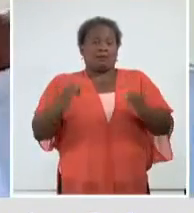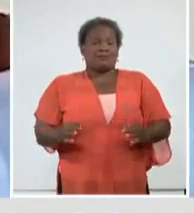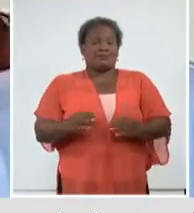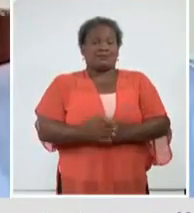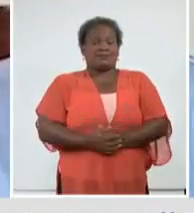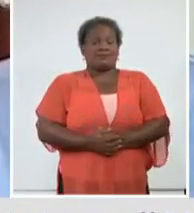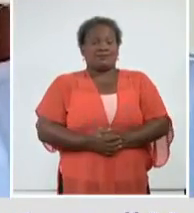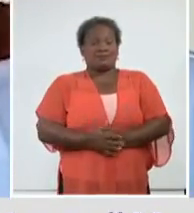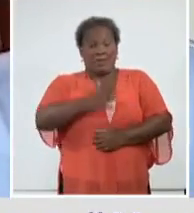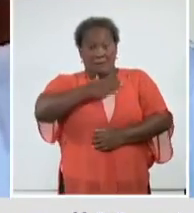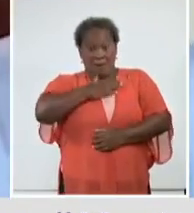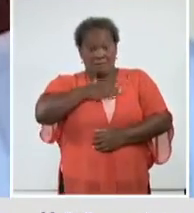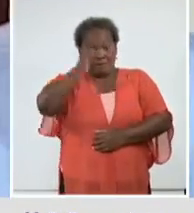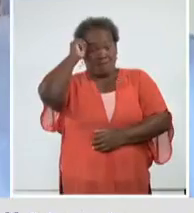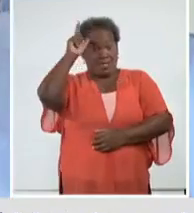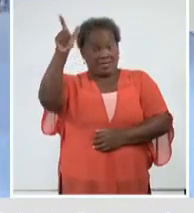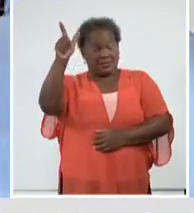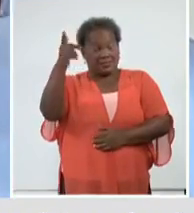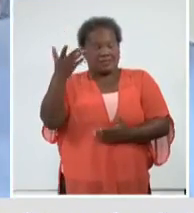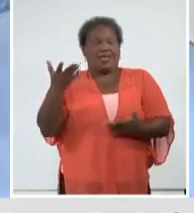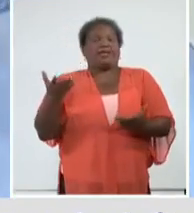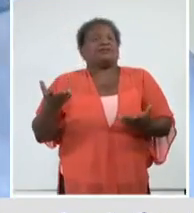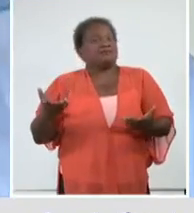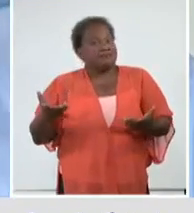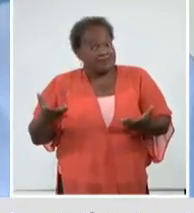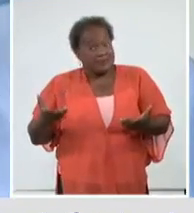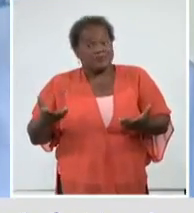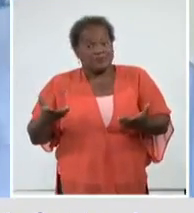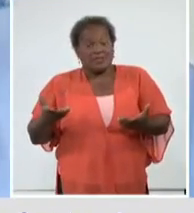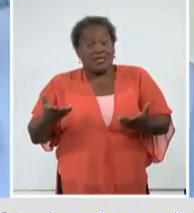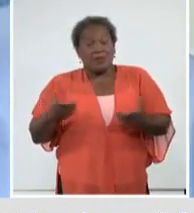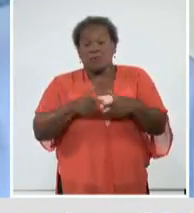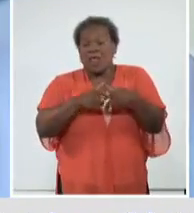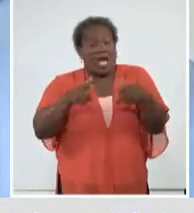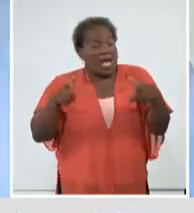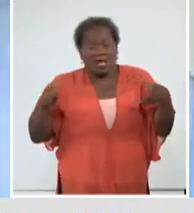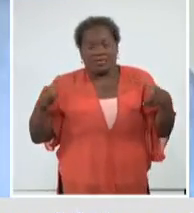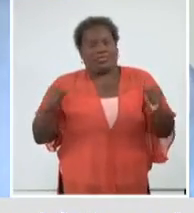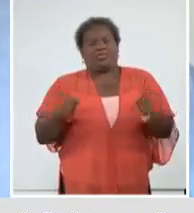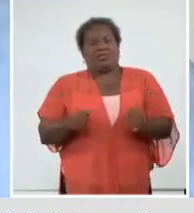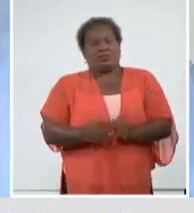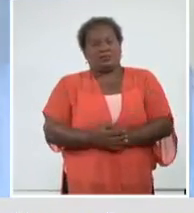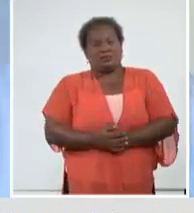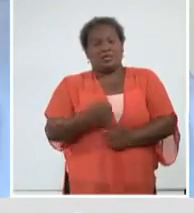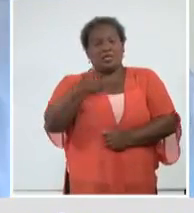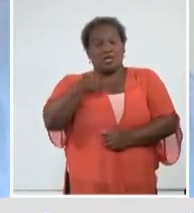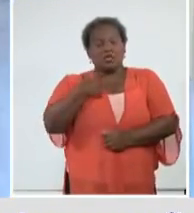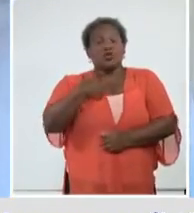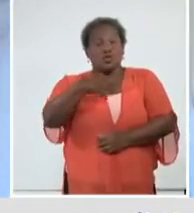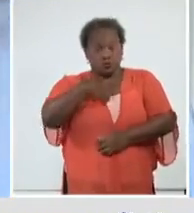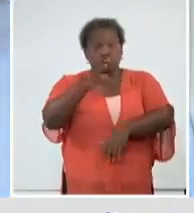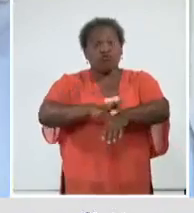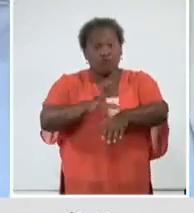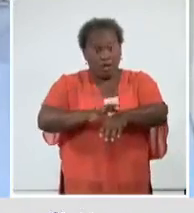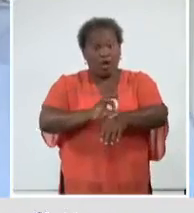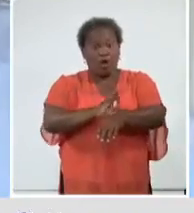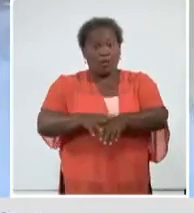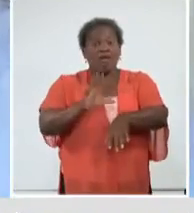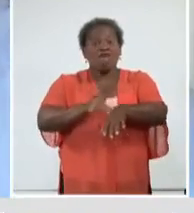Ha sido una experiencia, algo muy grande, porque yo también pasé la COVID, fui